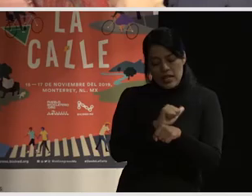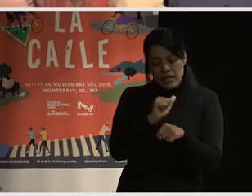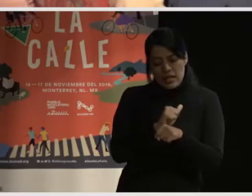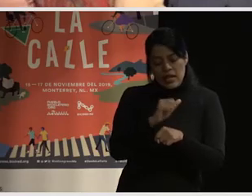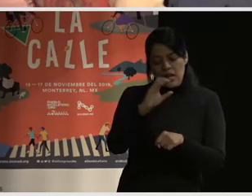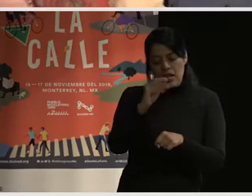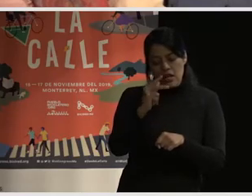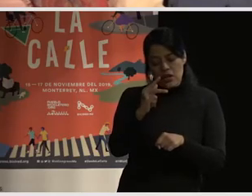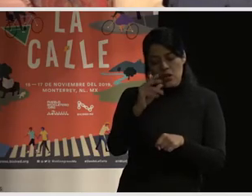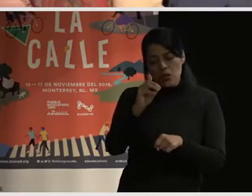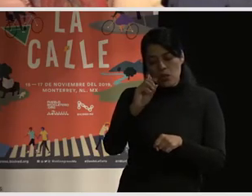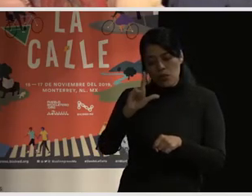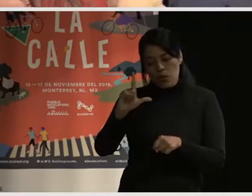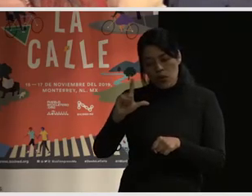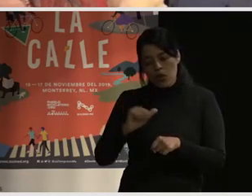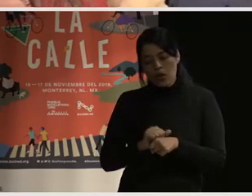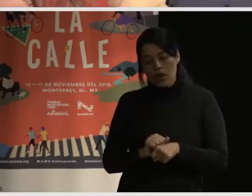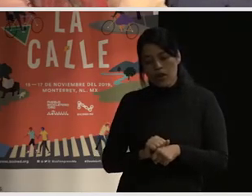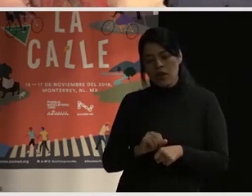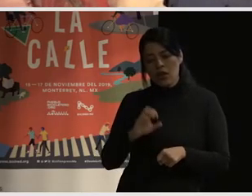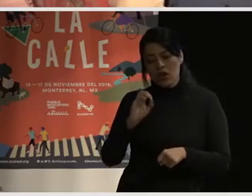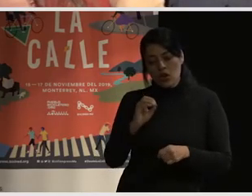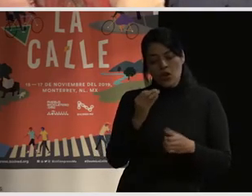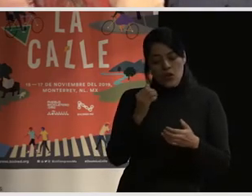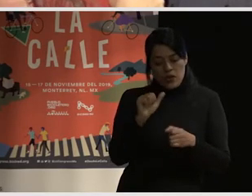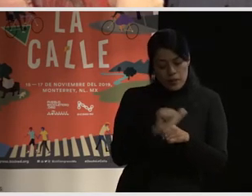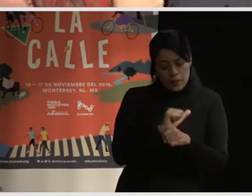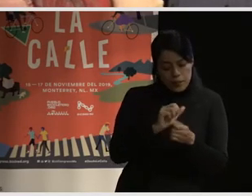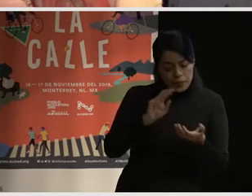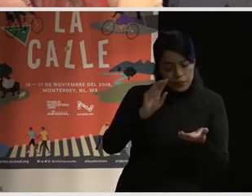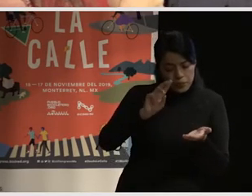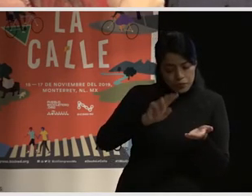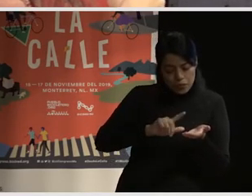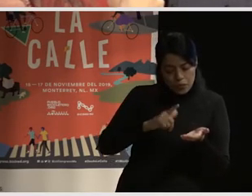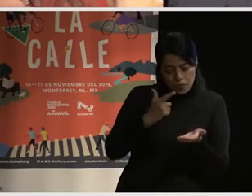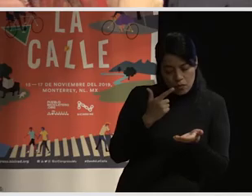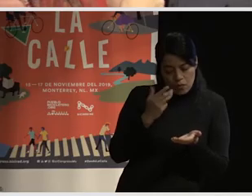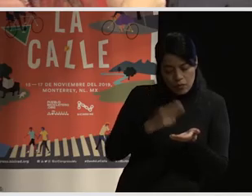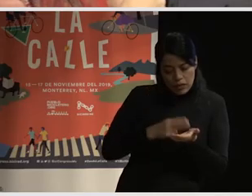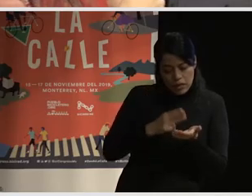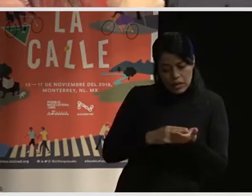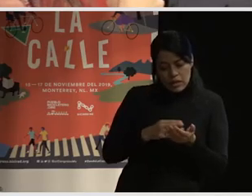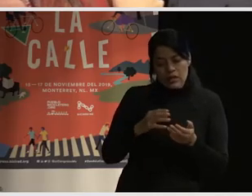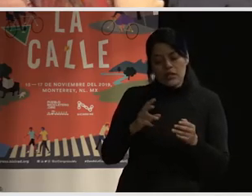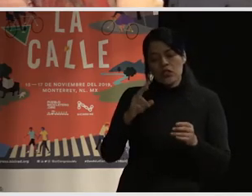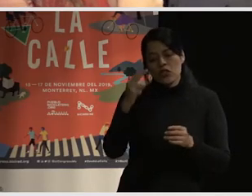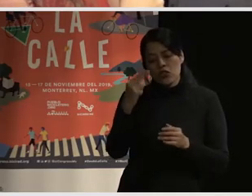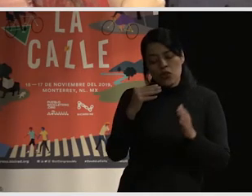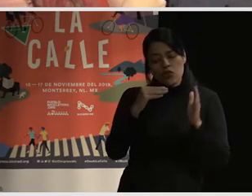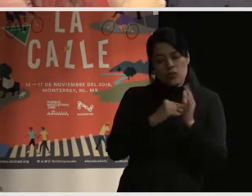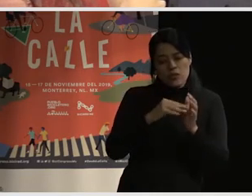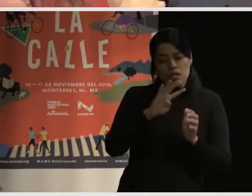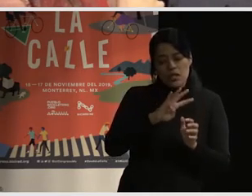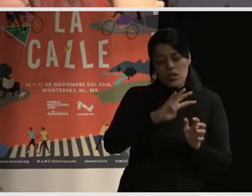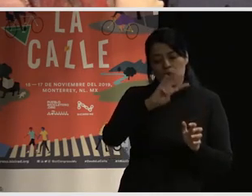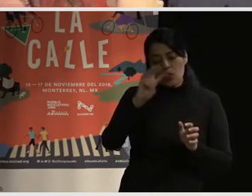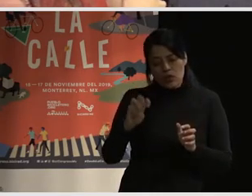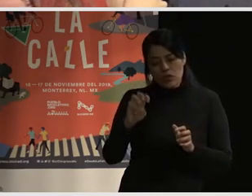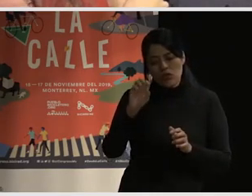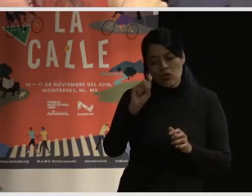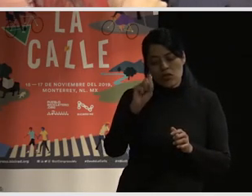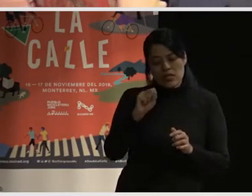poquito con qué garrote podemos darles con cuáles multas el tema de movilidad gubernamental somos dos mil cuatrocientos sesenta empleados en el